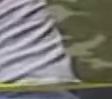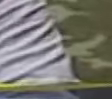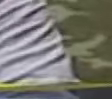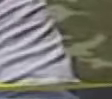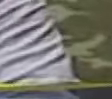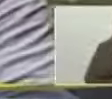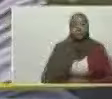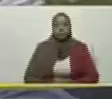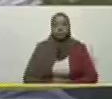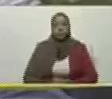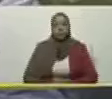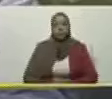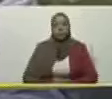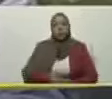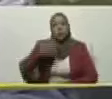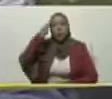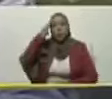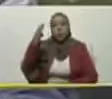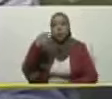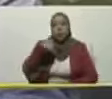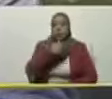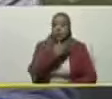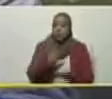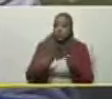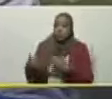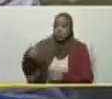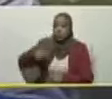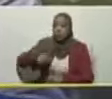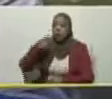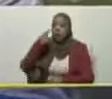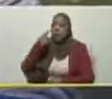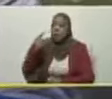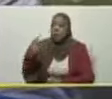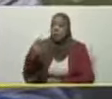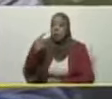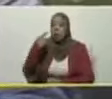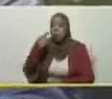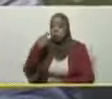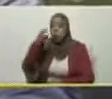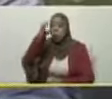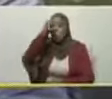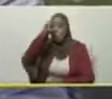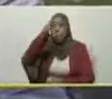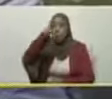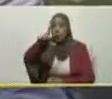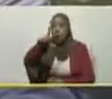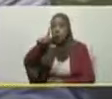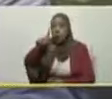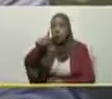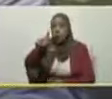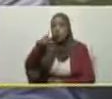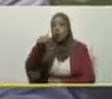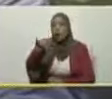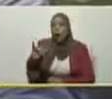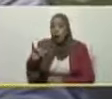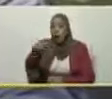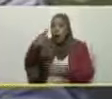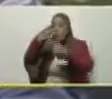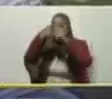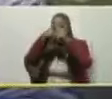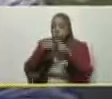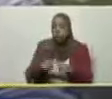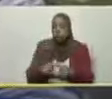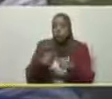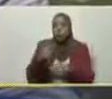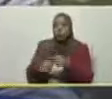todos traslado mi saludo. Quise venir a ver directamente. Tengo un reporte